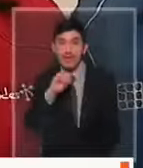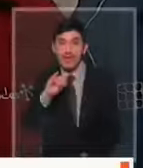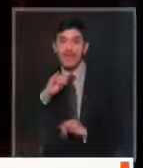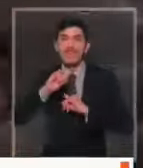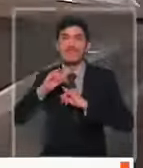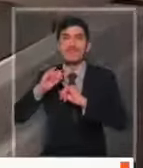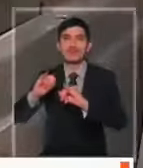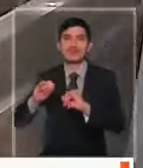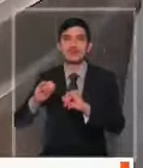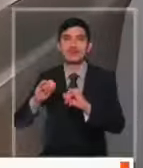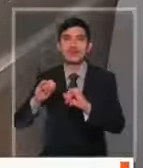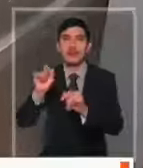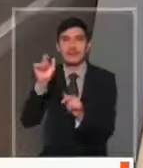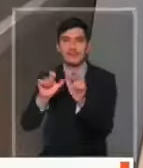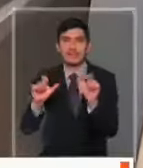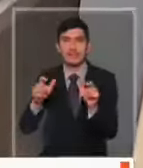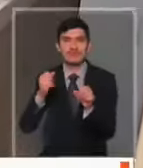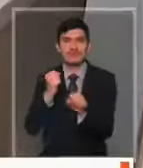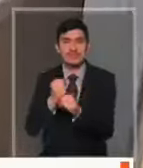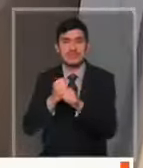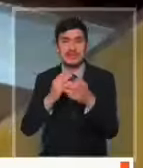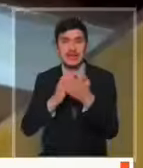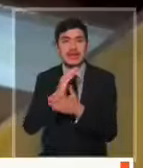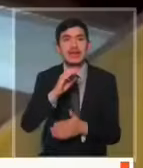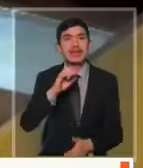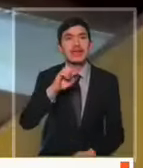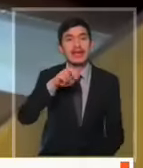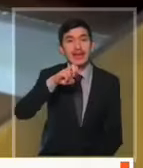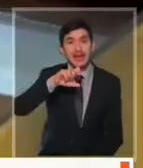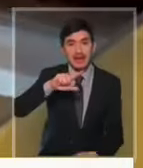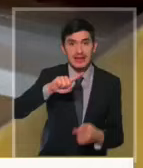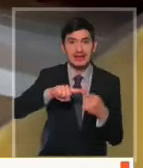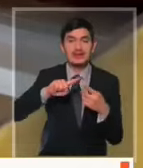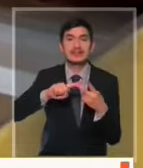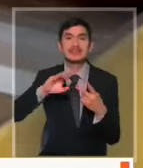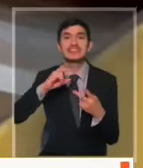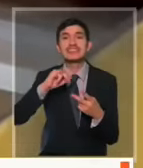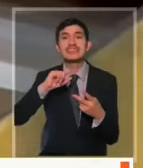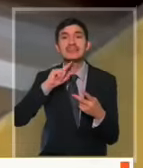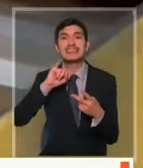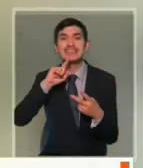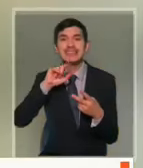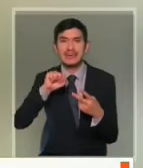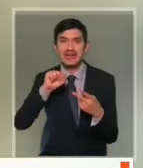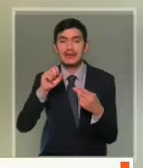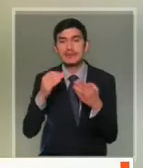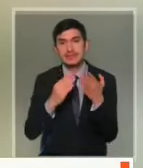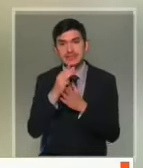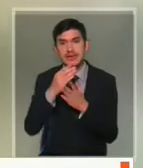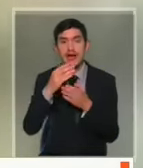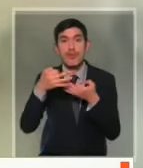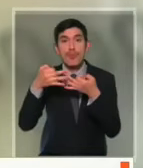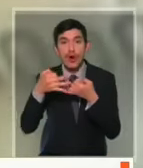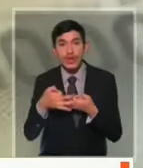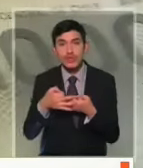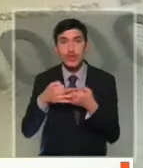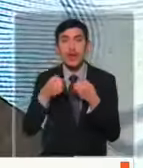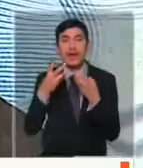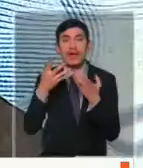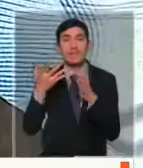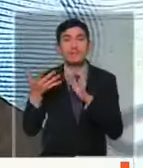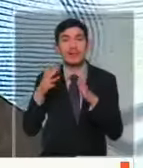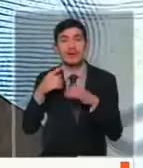informamos a la ciudadanía. El trabajo ya comenzó con Enel, CGE y Chilquinta de forma preliminar. Se estima que los montos podrían alcanzar en